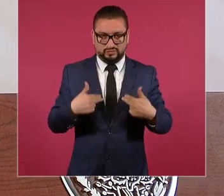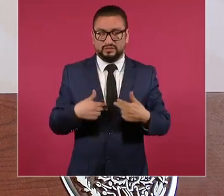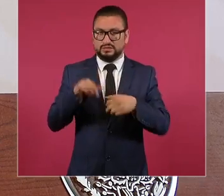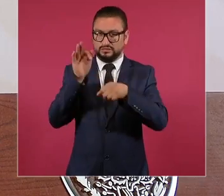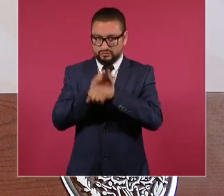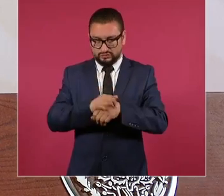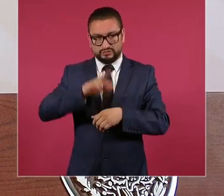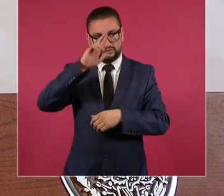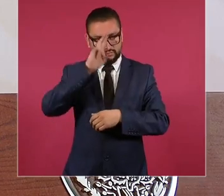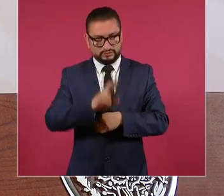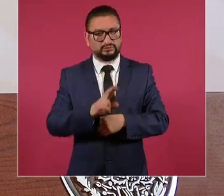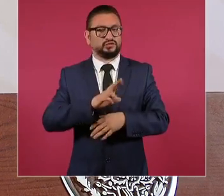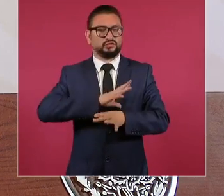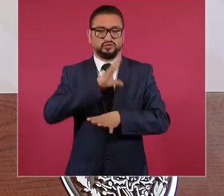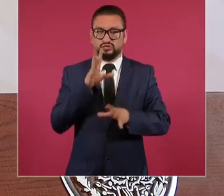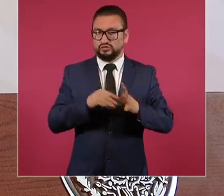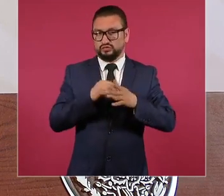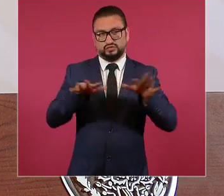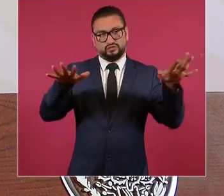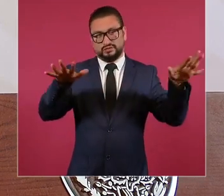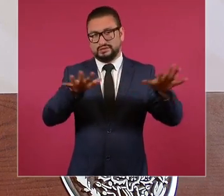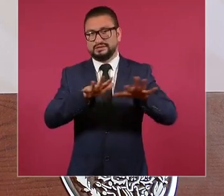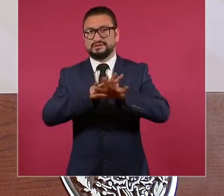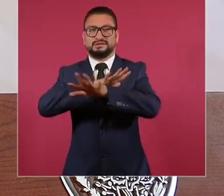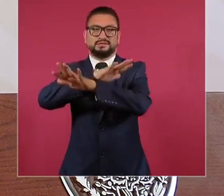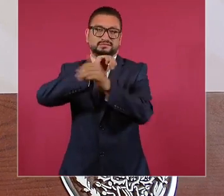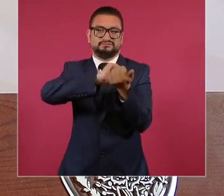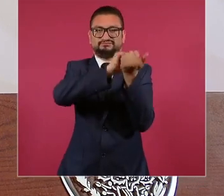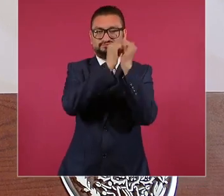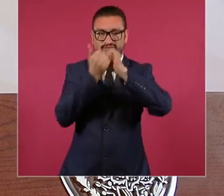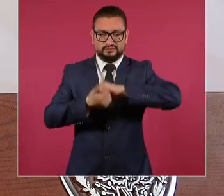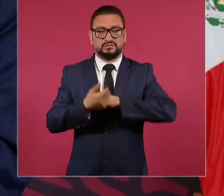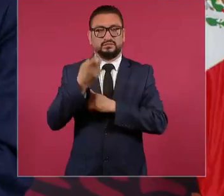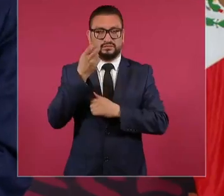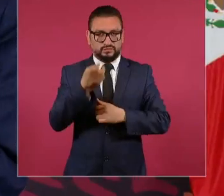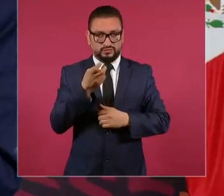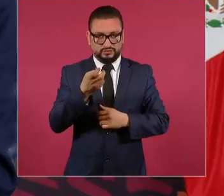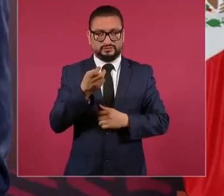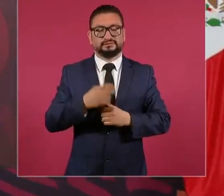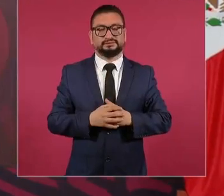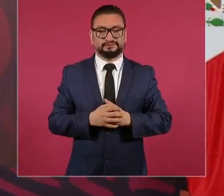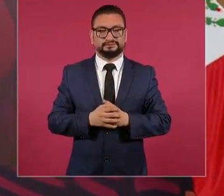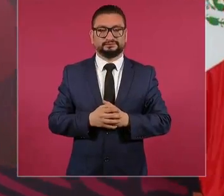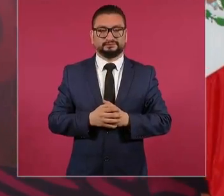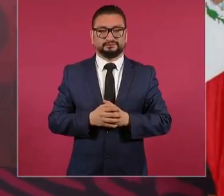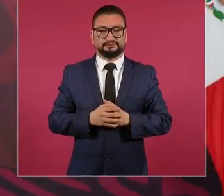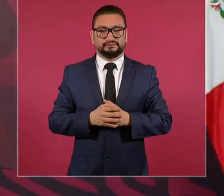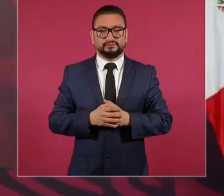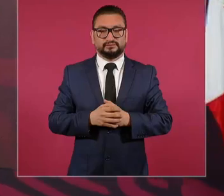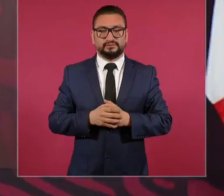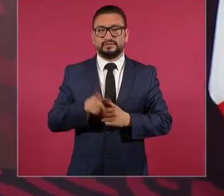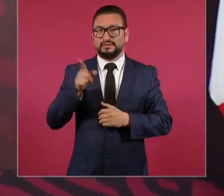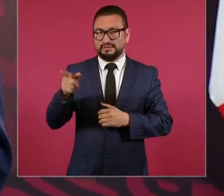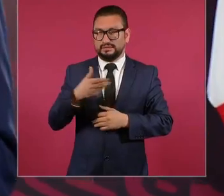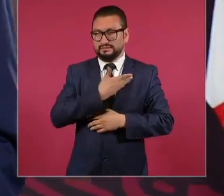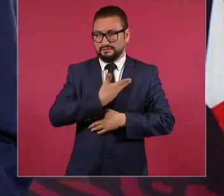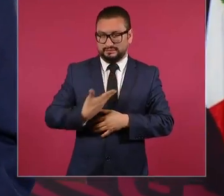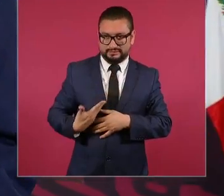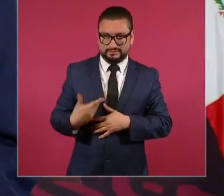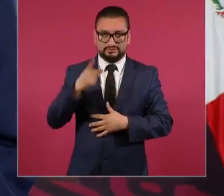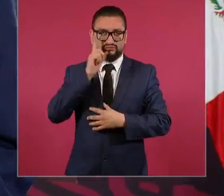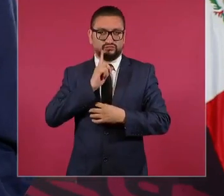derechos humanos es un cambio es toda una transformación entonces por eso la presidenta